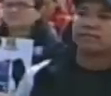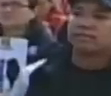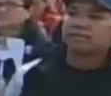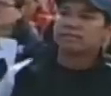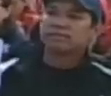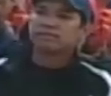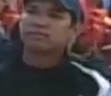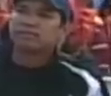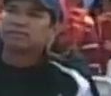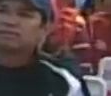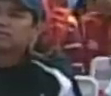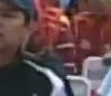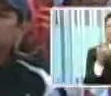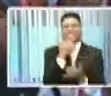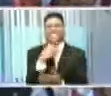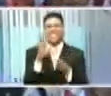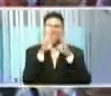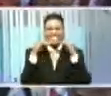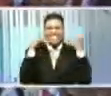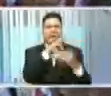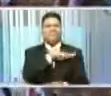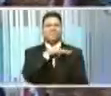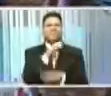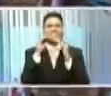Igualmente la misión Sonrisa,